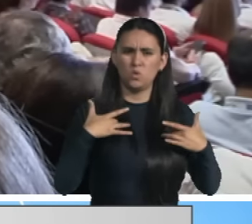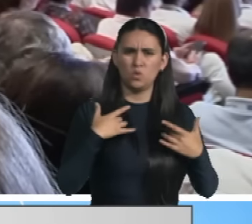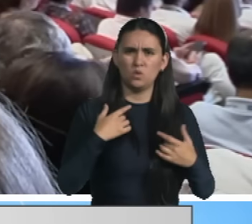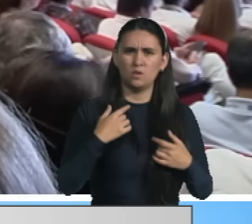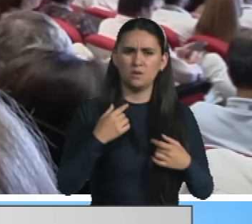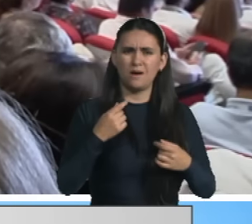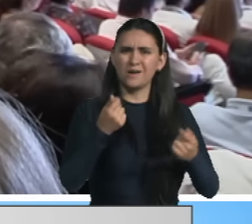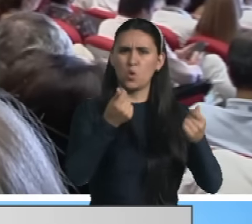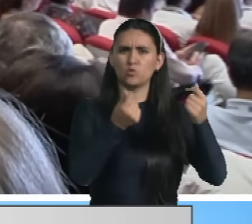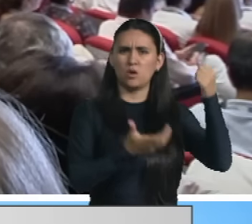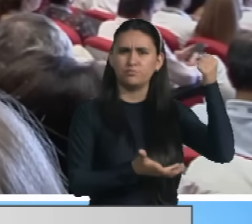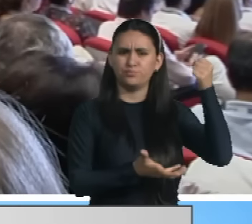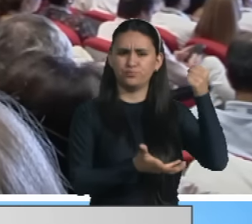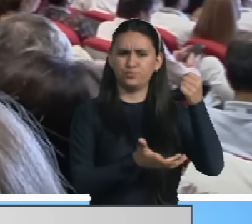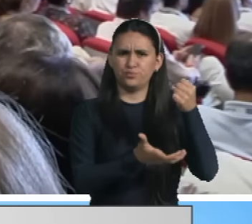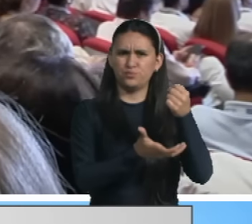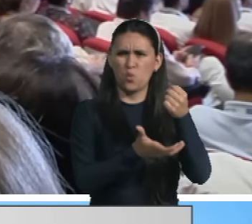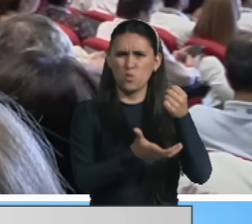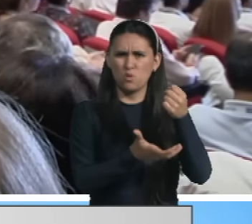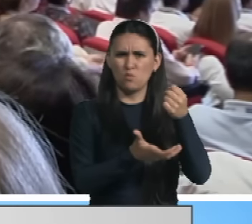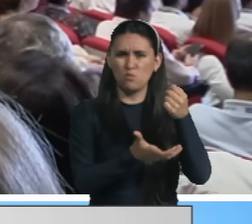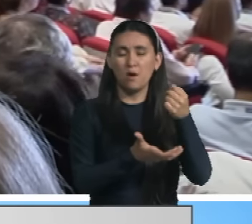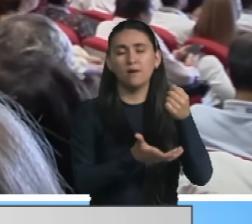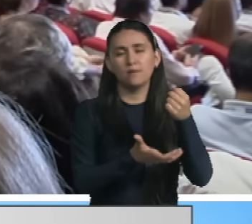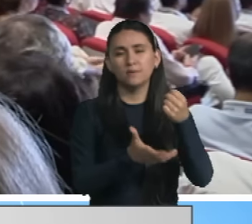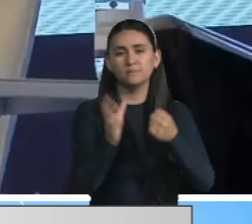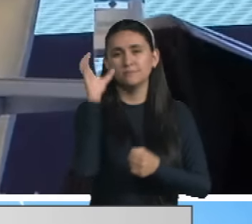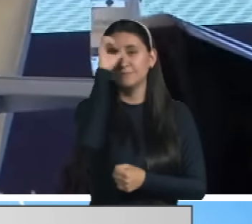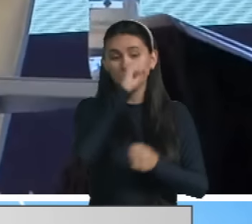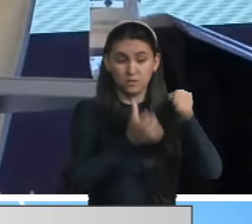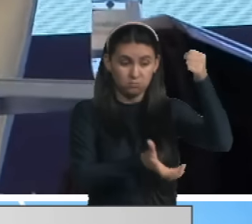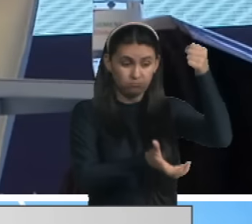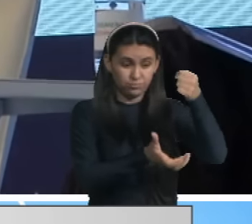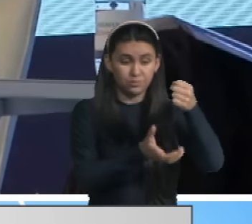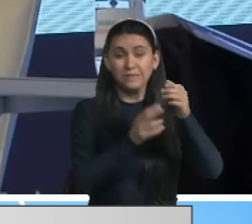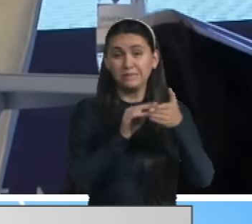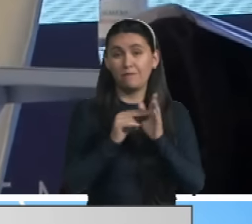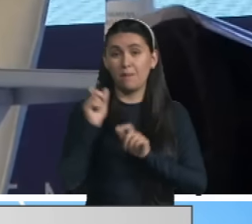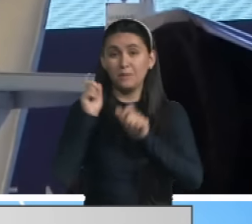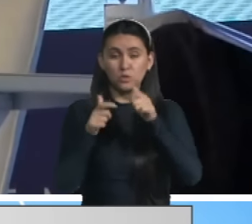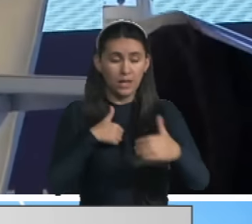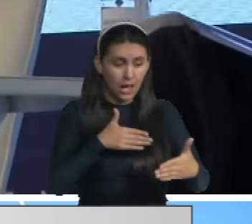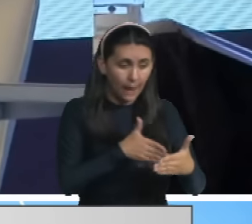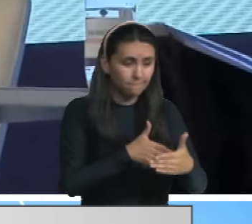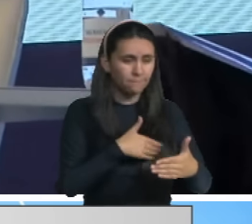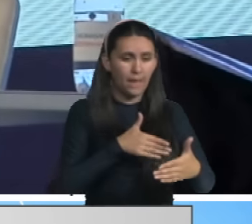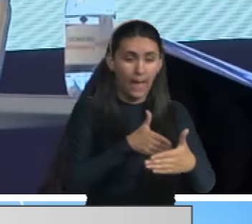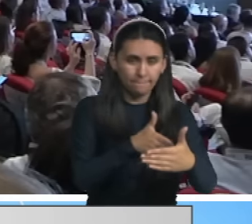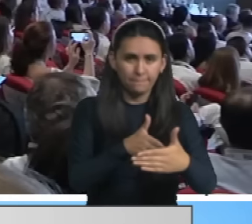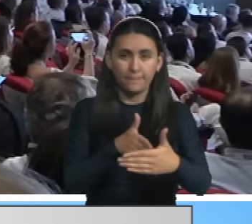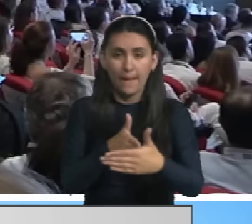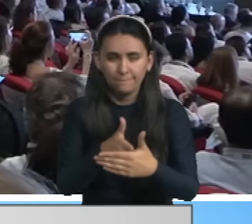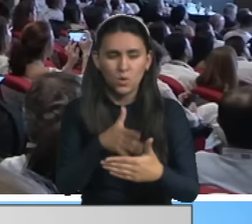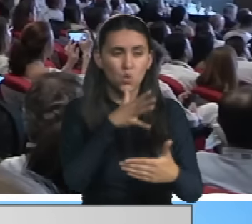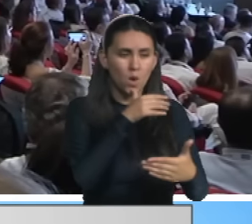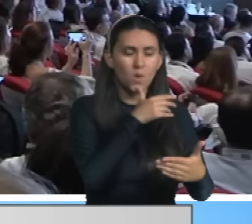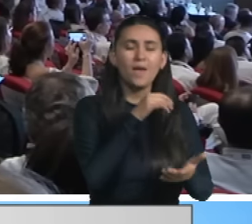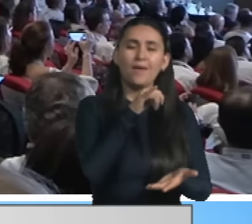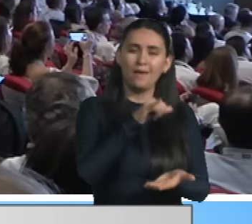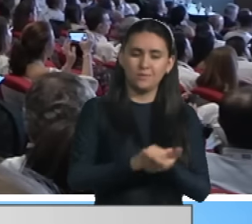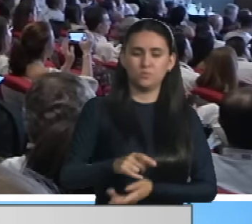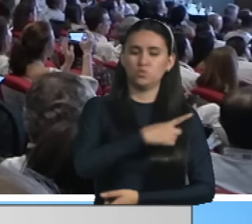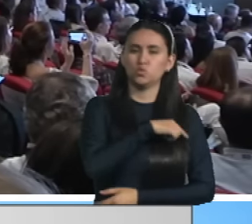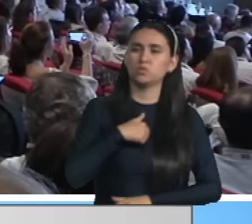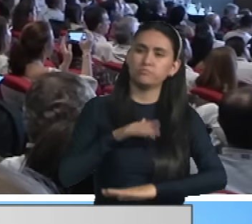en últimas se traduce en barreras de acceso para los pacientes y para los usuarios. Eso es lo que de alguna manera estamos haciendo el